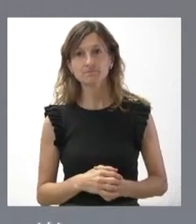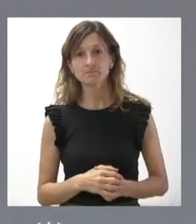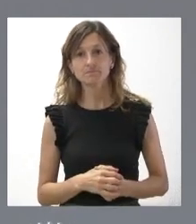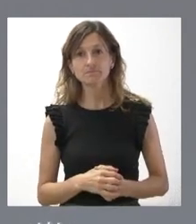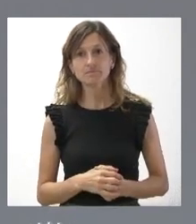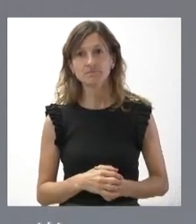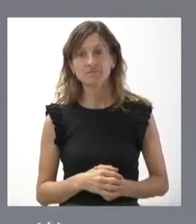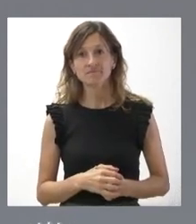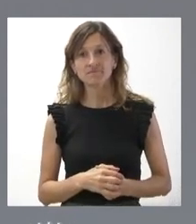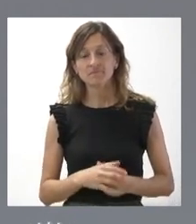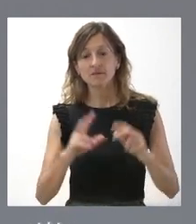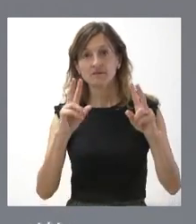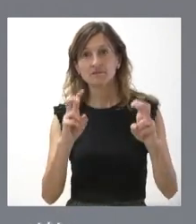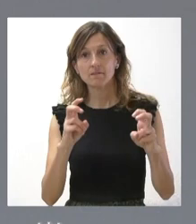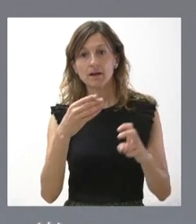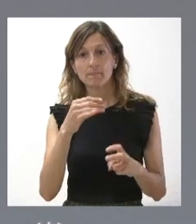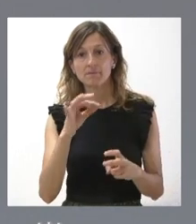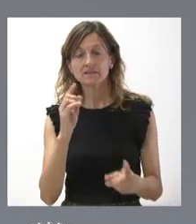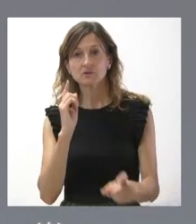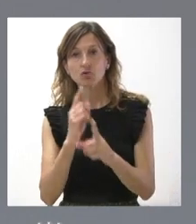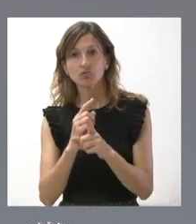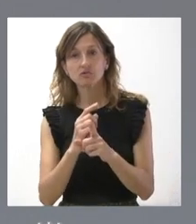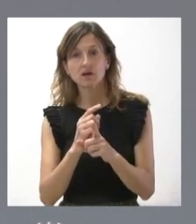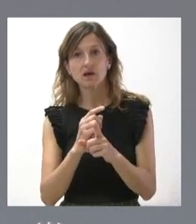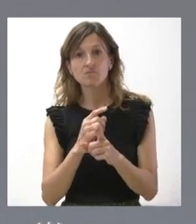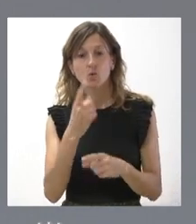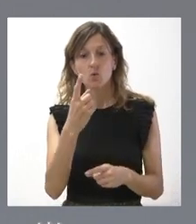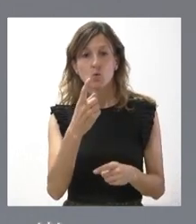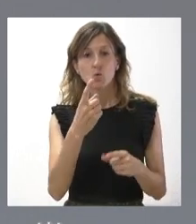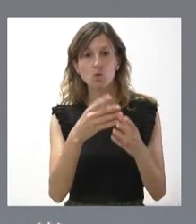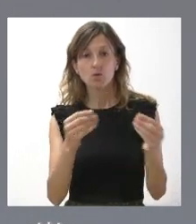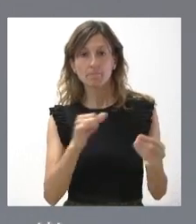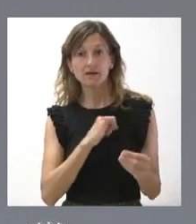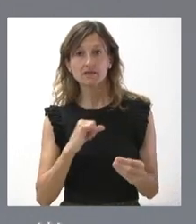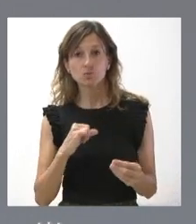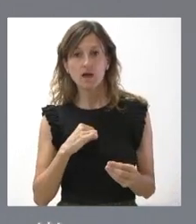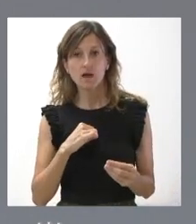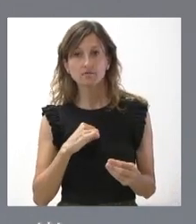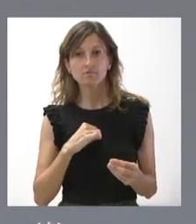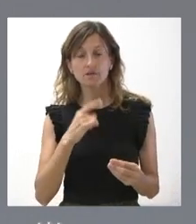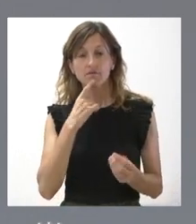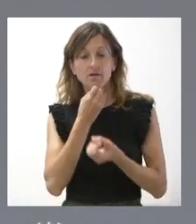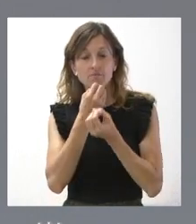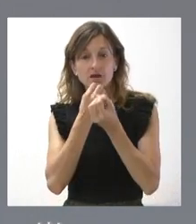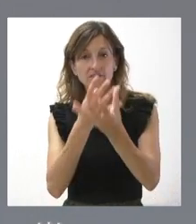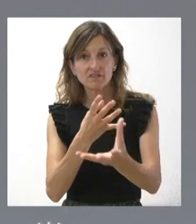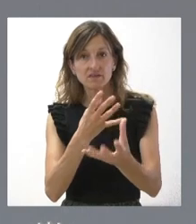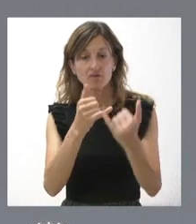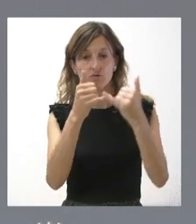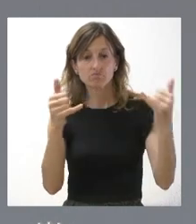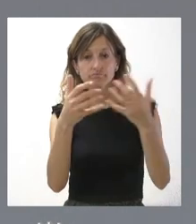Contra la declaración del BID solo hay en realidad un documento de un particular que es simplemente una manifestación, son 2